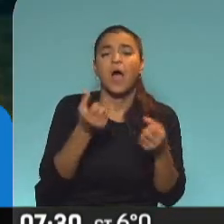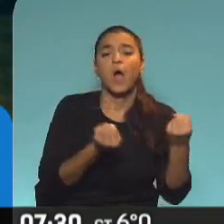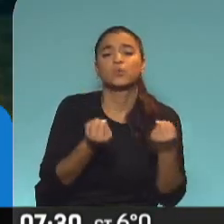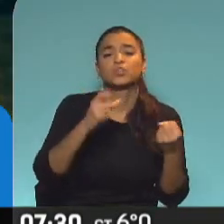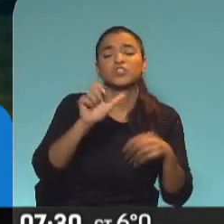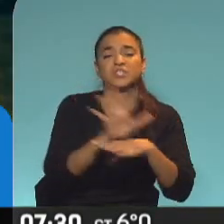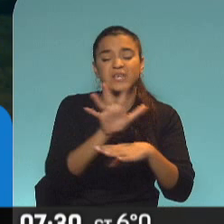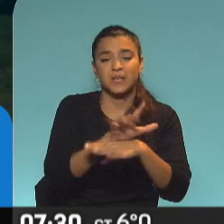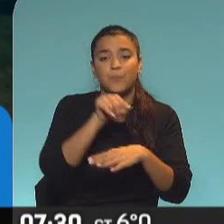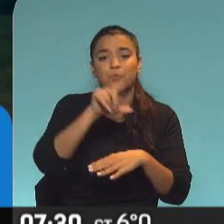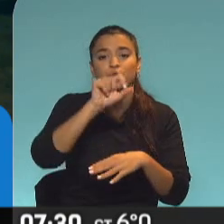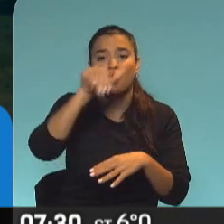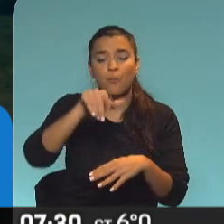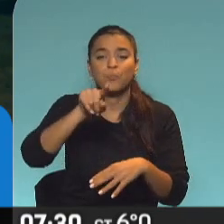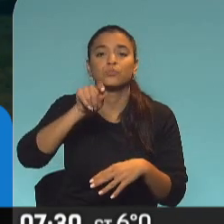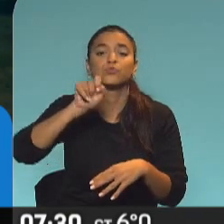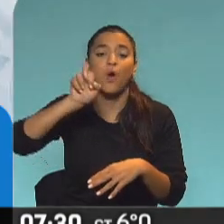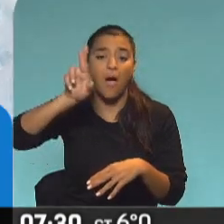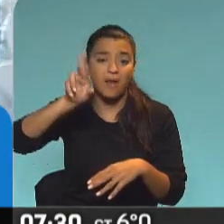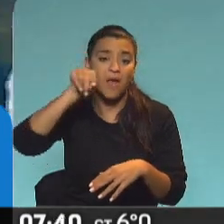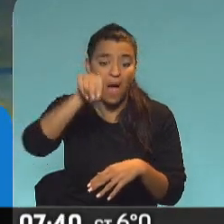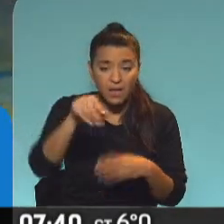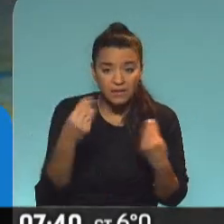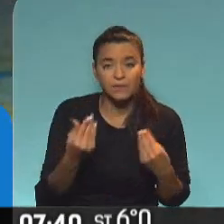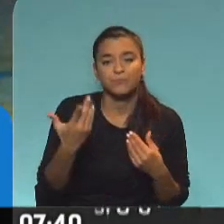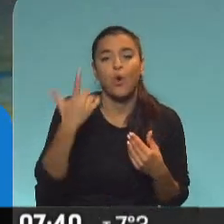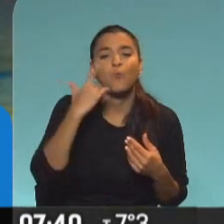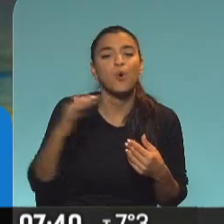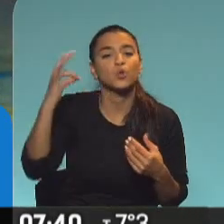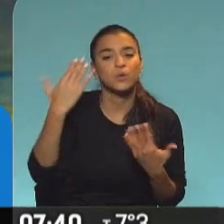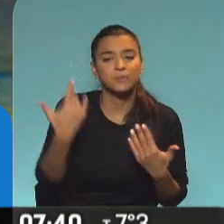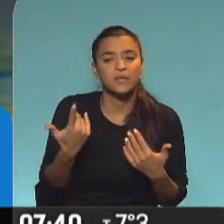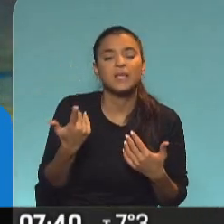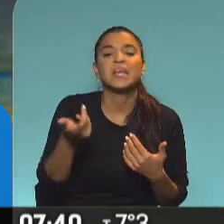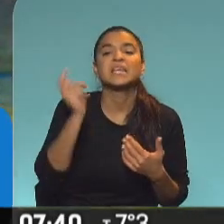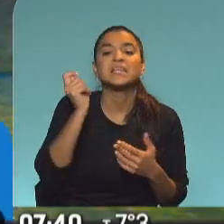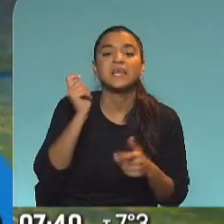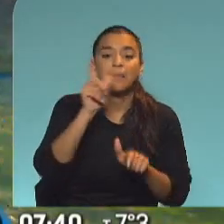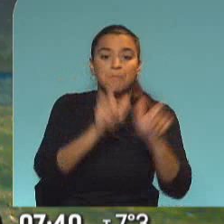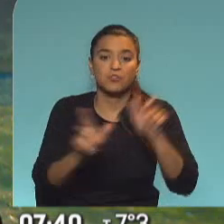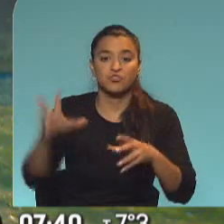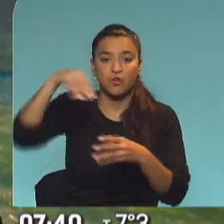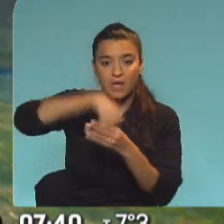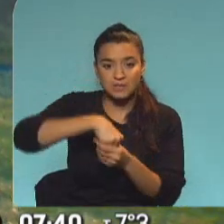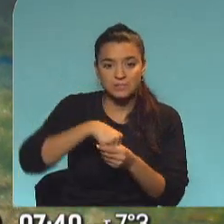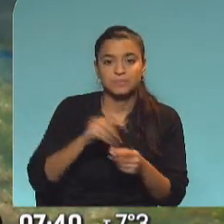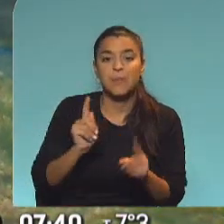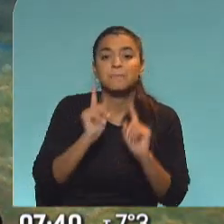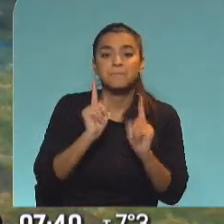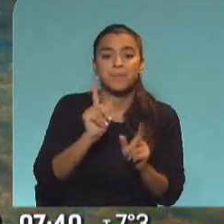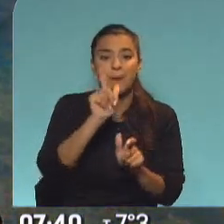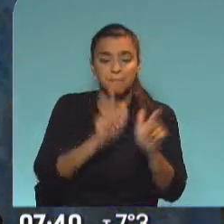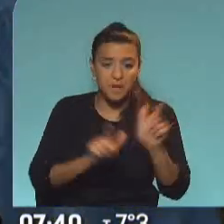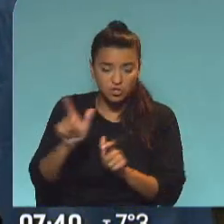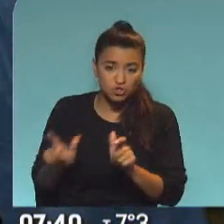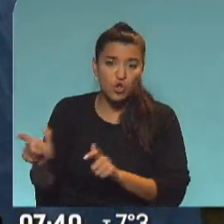autocine.com.ar, autocinealrío.com.ar, es donde tienen la oportunidad de decir quiénes son los miembros que van a venir. Esas mismas personas son las